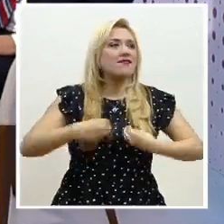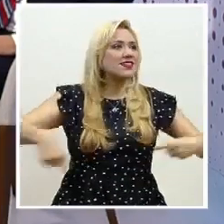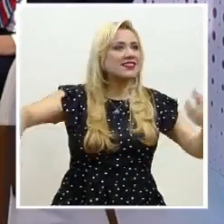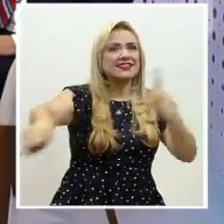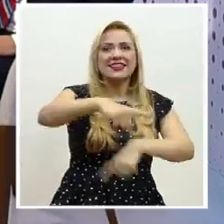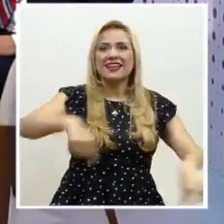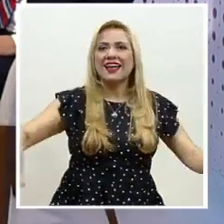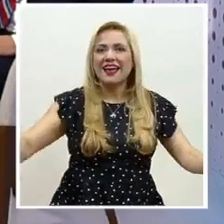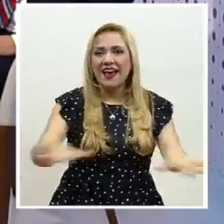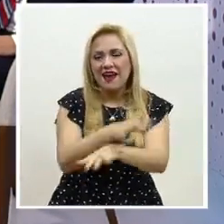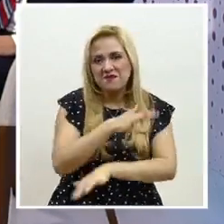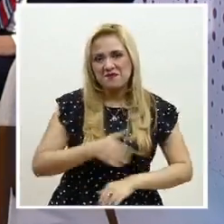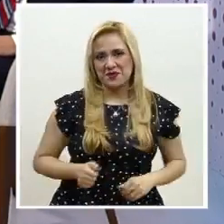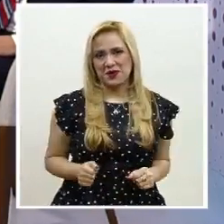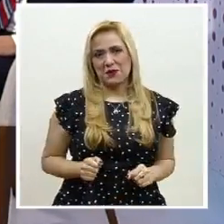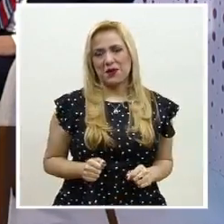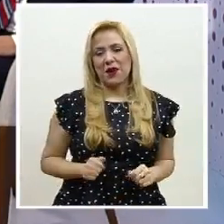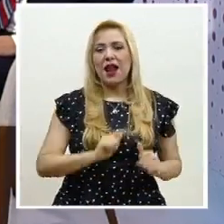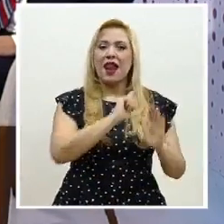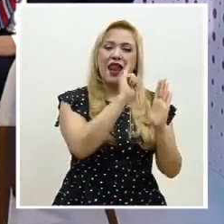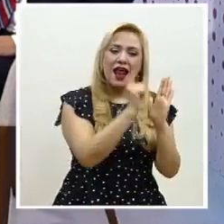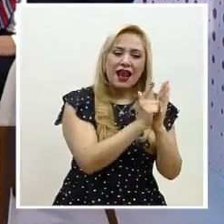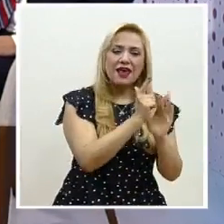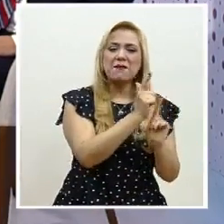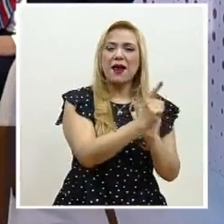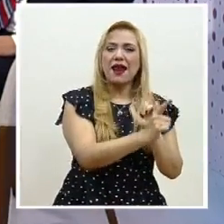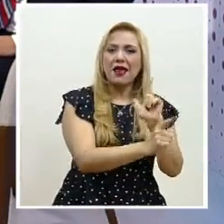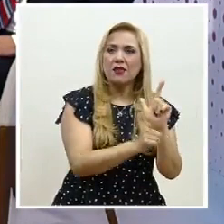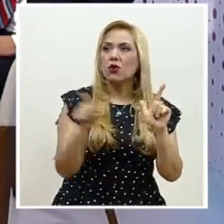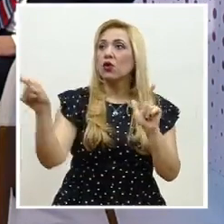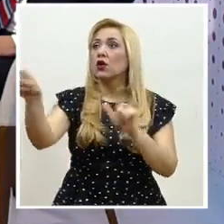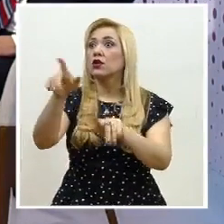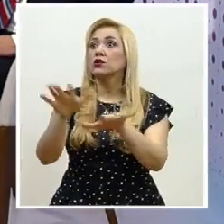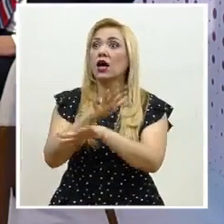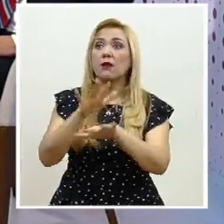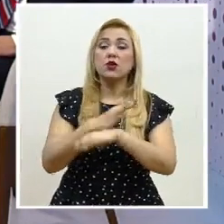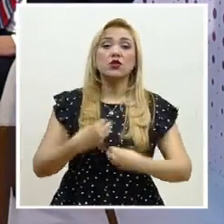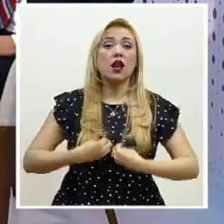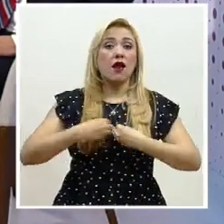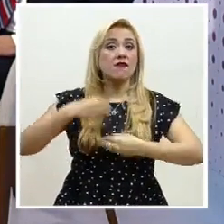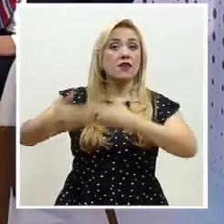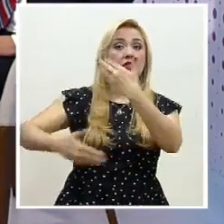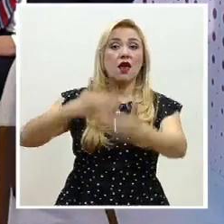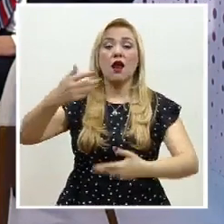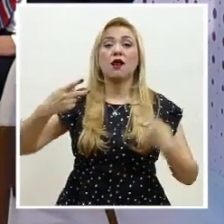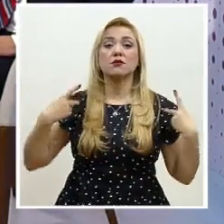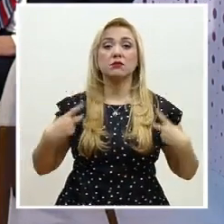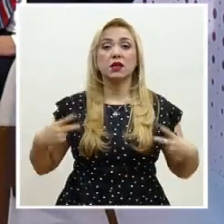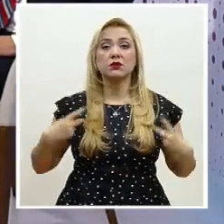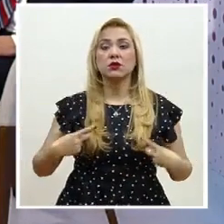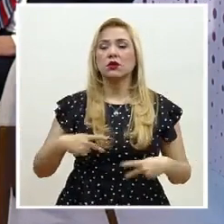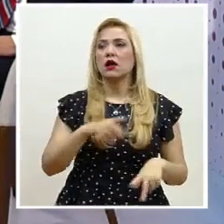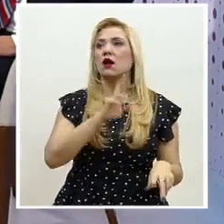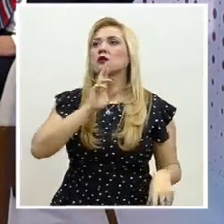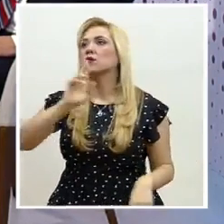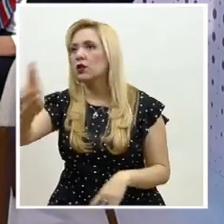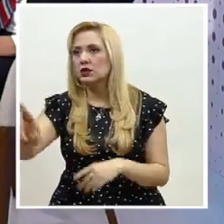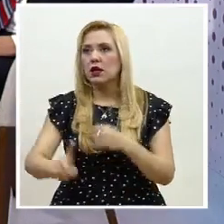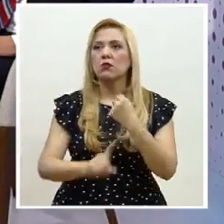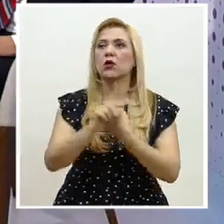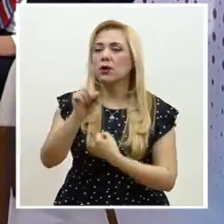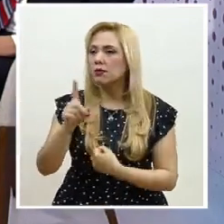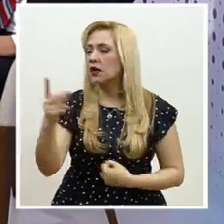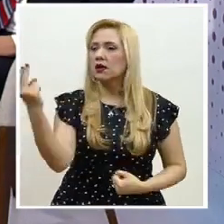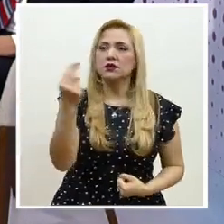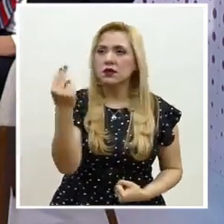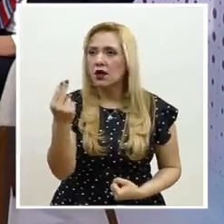más lento a los cambios sociales y a las necesidades de las personas para dar respuesta a sus problemas, a sus planteamientos, a sus